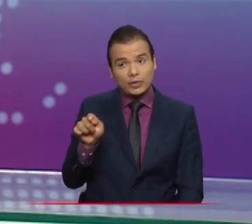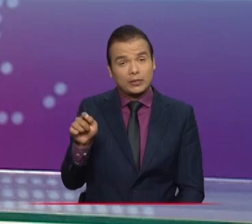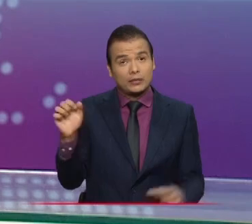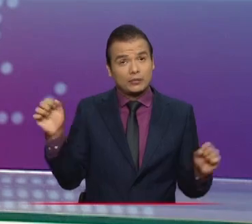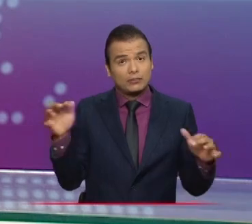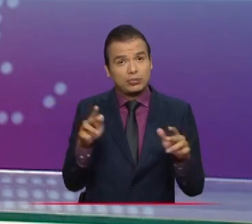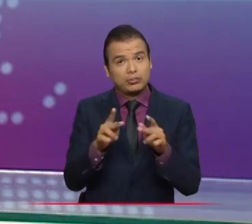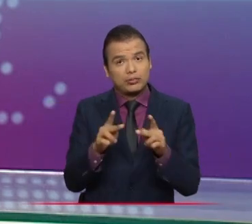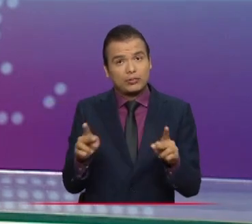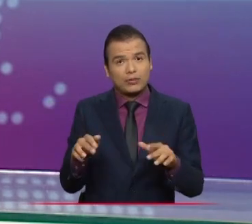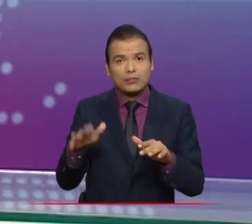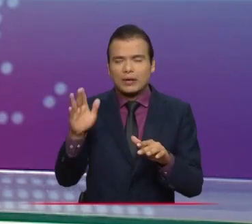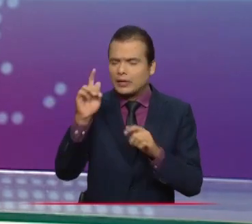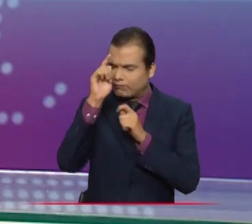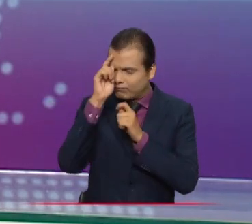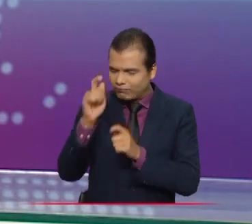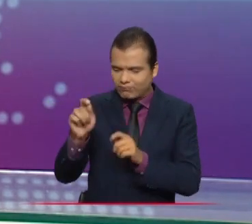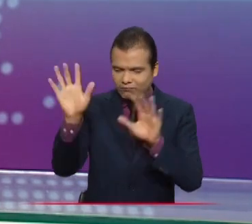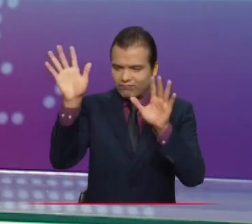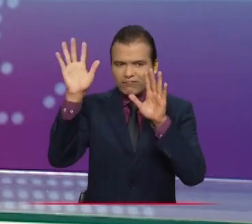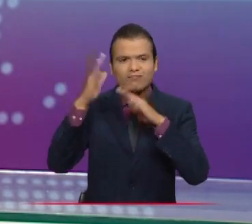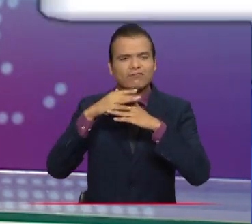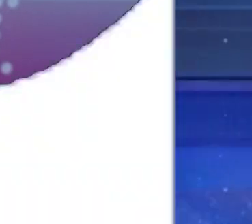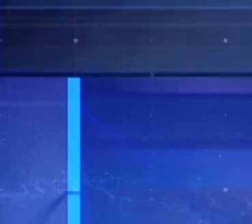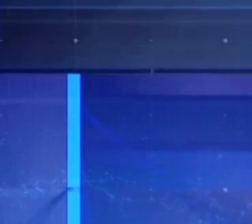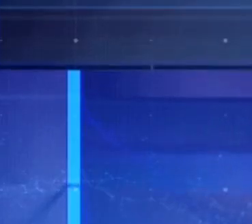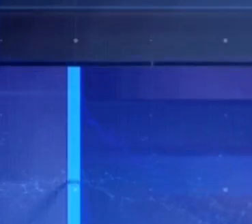despedida en el centro de la